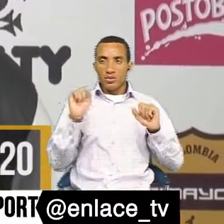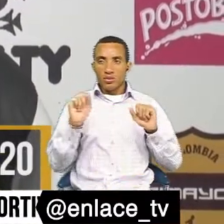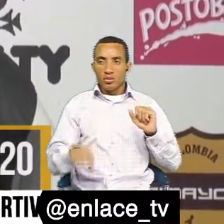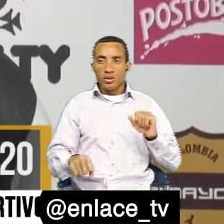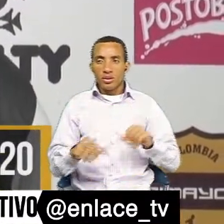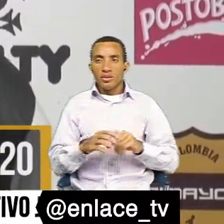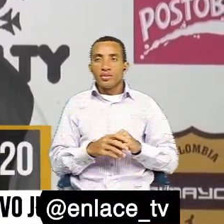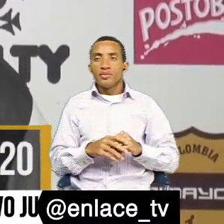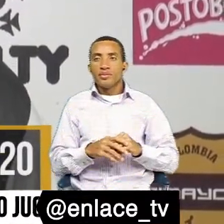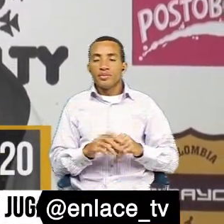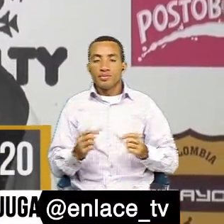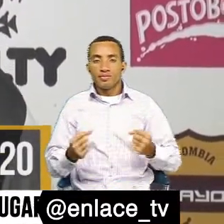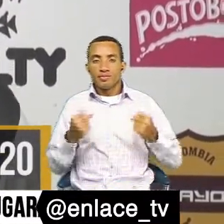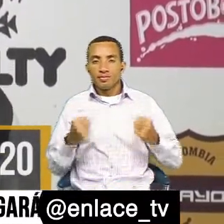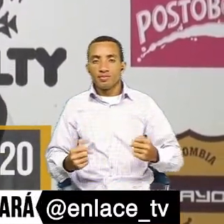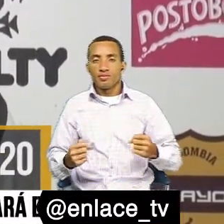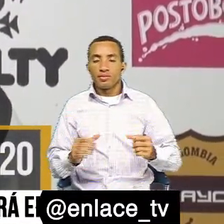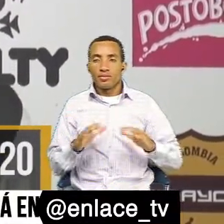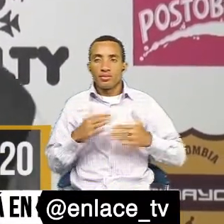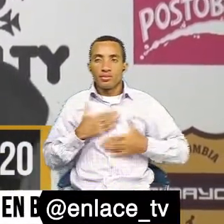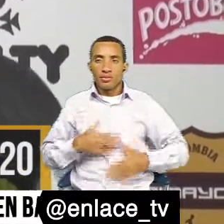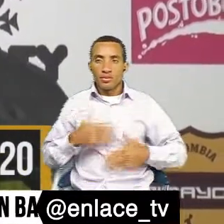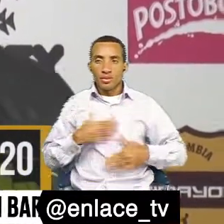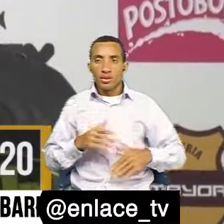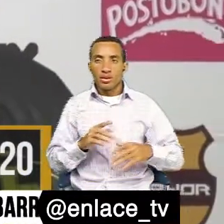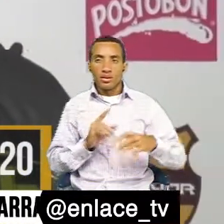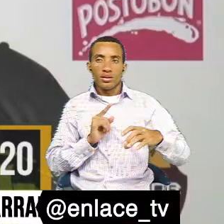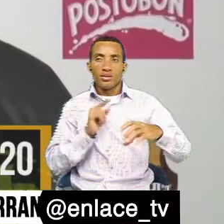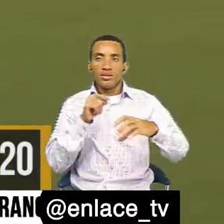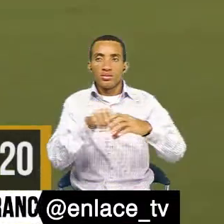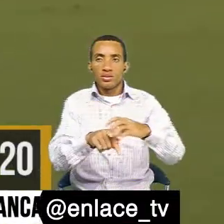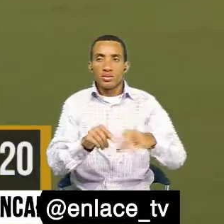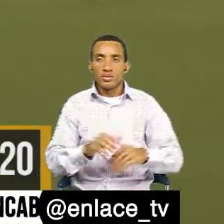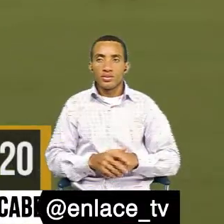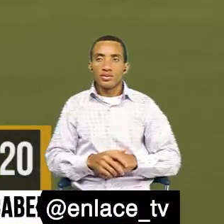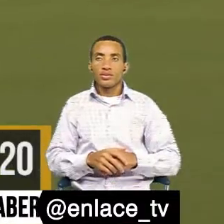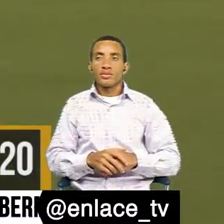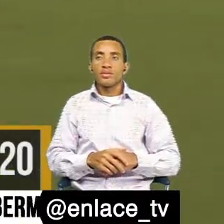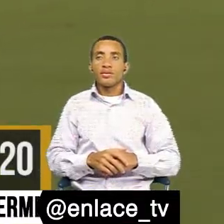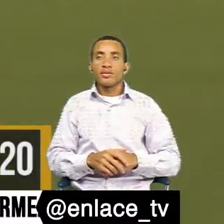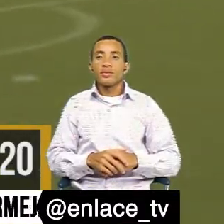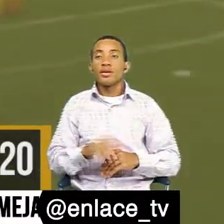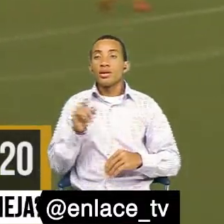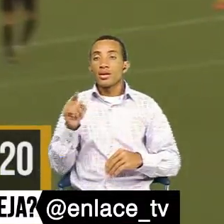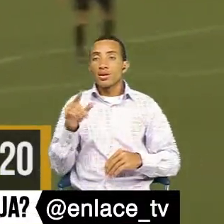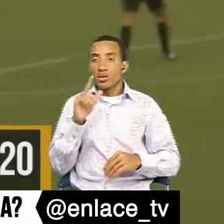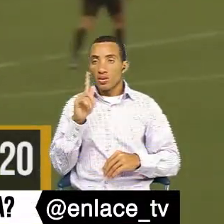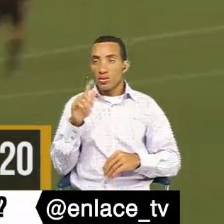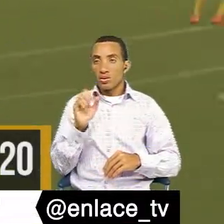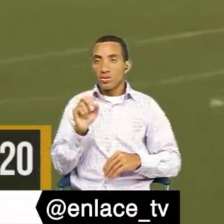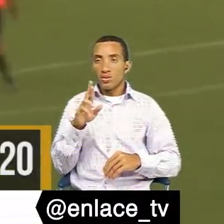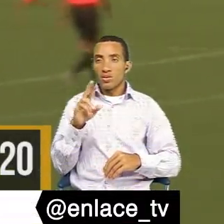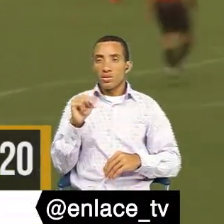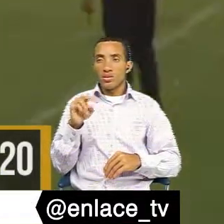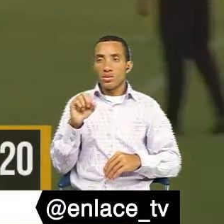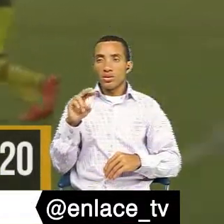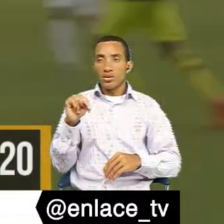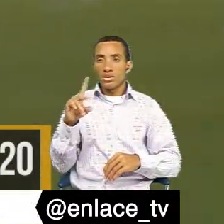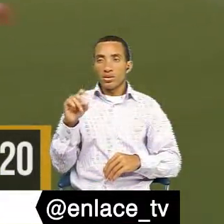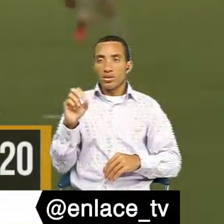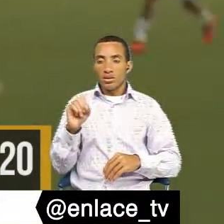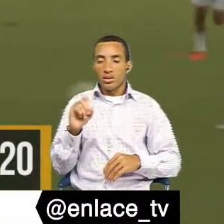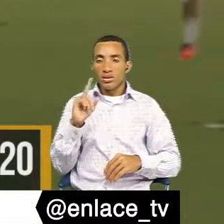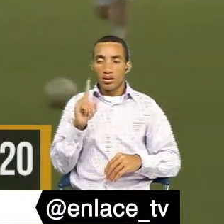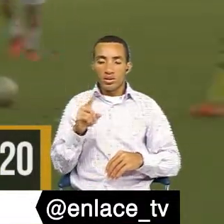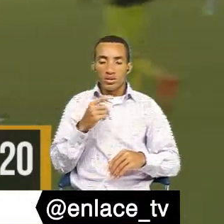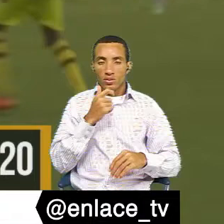conseguir esa solidez que nos dé la tranquilidad de ir a revertir el marcador en Bucaramanga, ¿no? Por su parte, Fernando Galvis, director técnico de Real Santander, argumentó